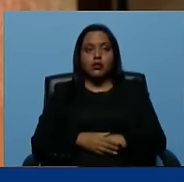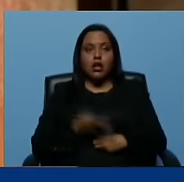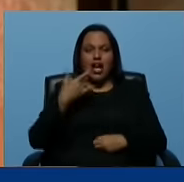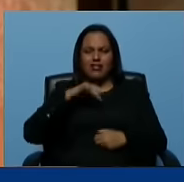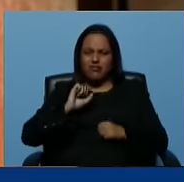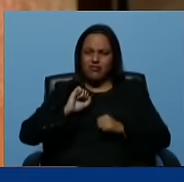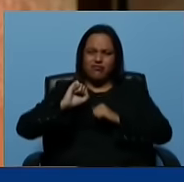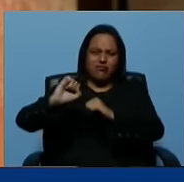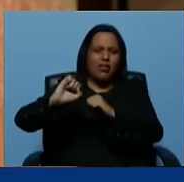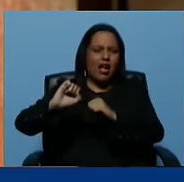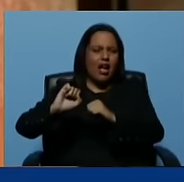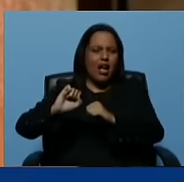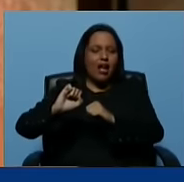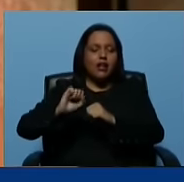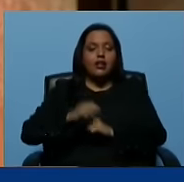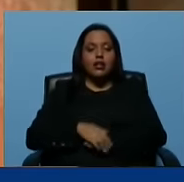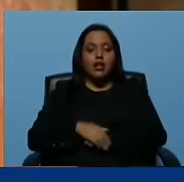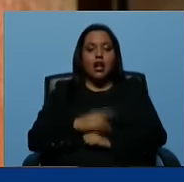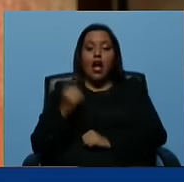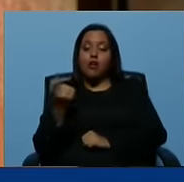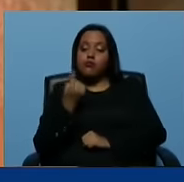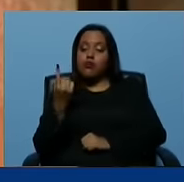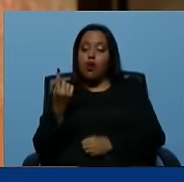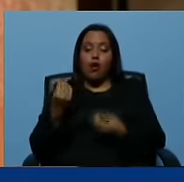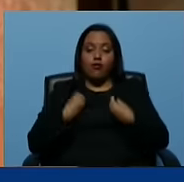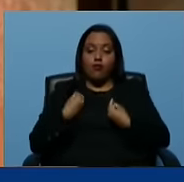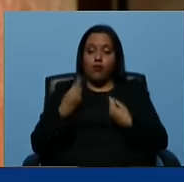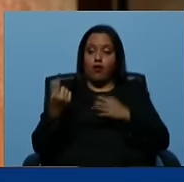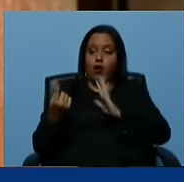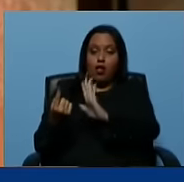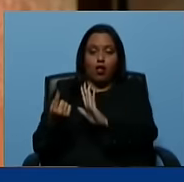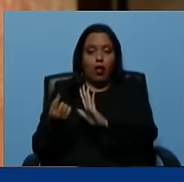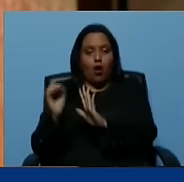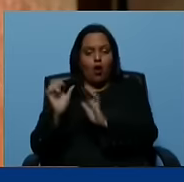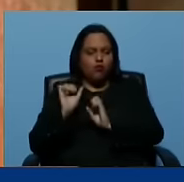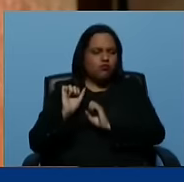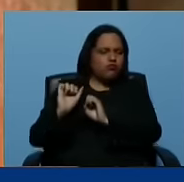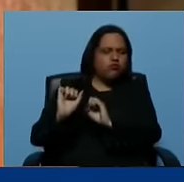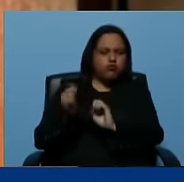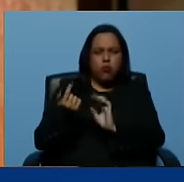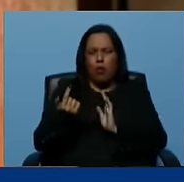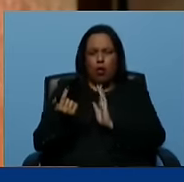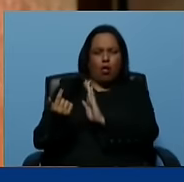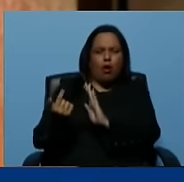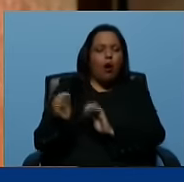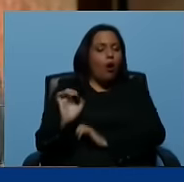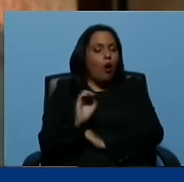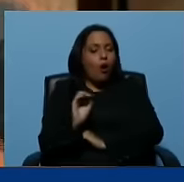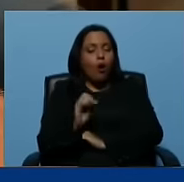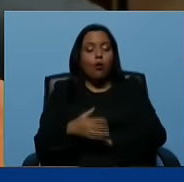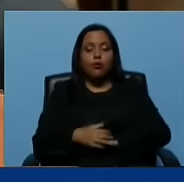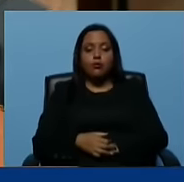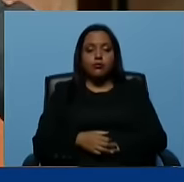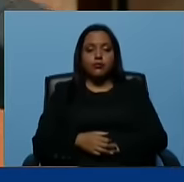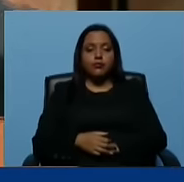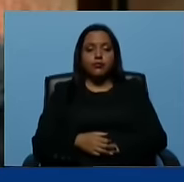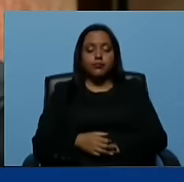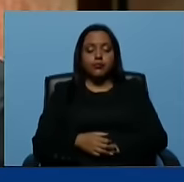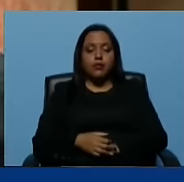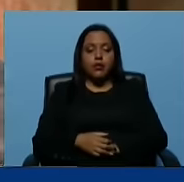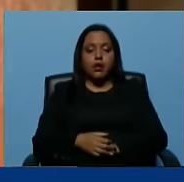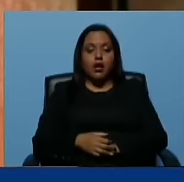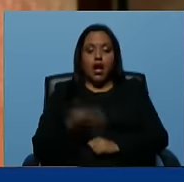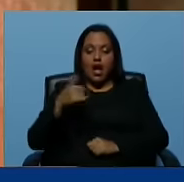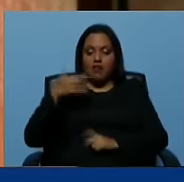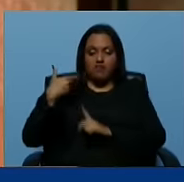rechazo innato al aislamiento, un rechazo innato al desprecio, un rechazo innato a ser